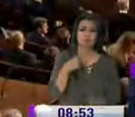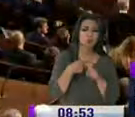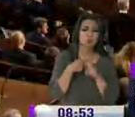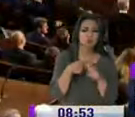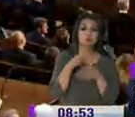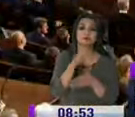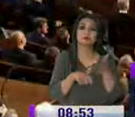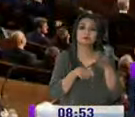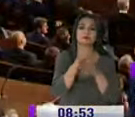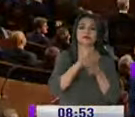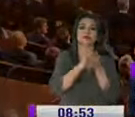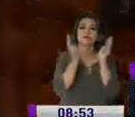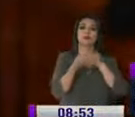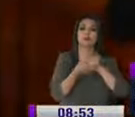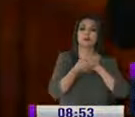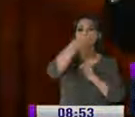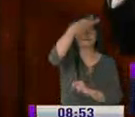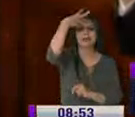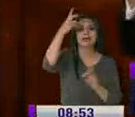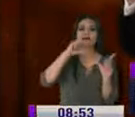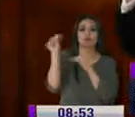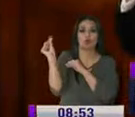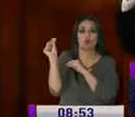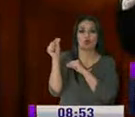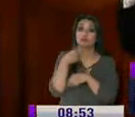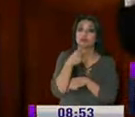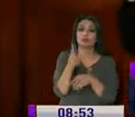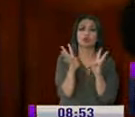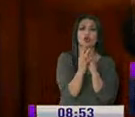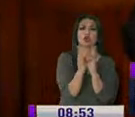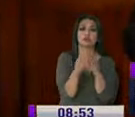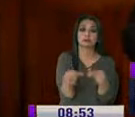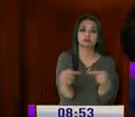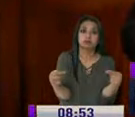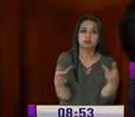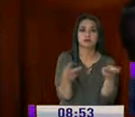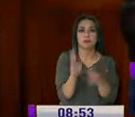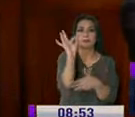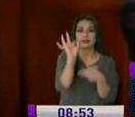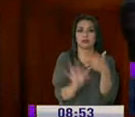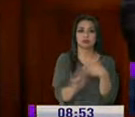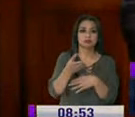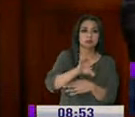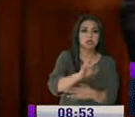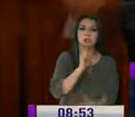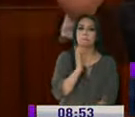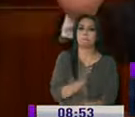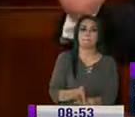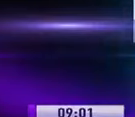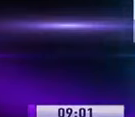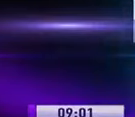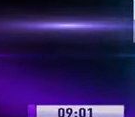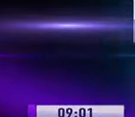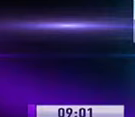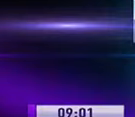se registró una convocatoria masiva realizada por organizaciones de derechos humanos, sindicatos y partidos de